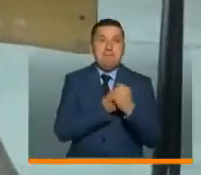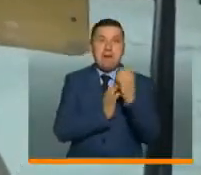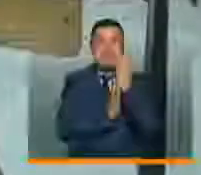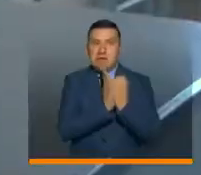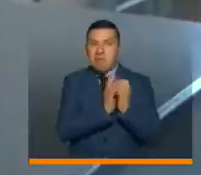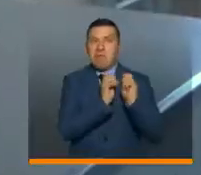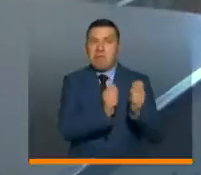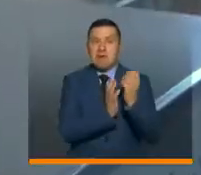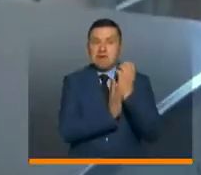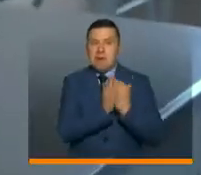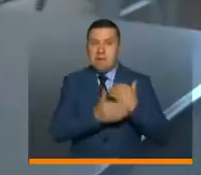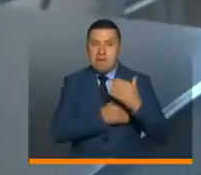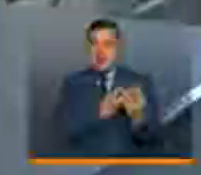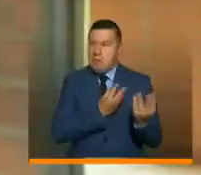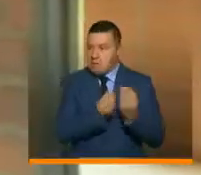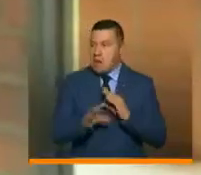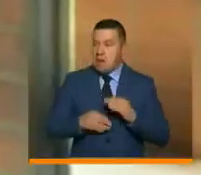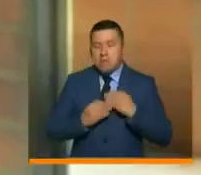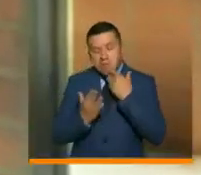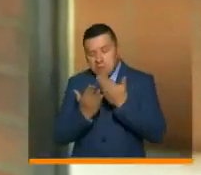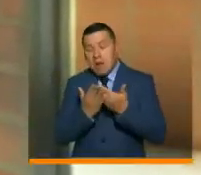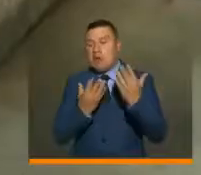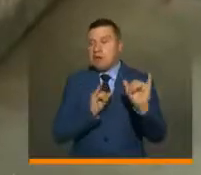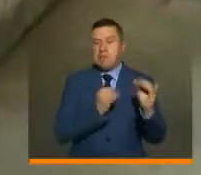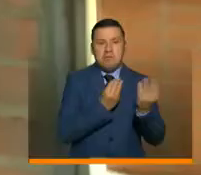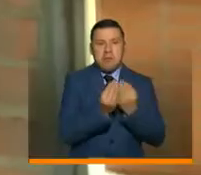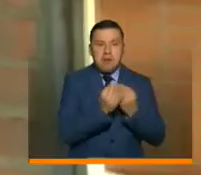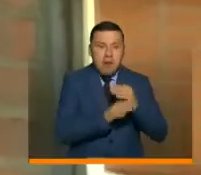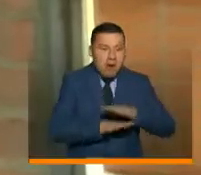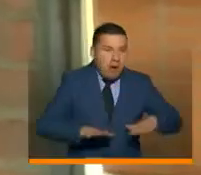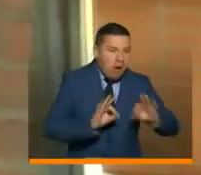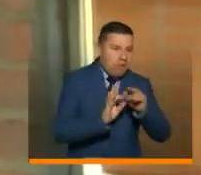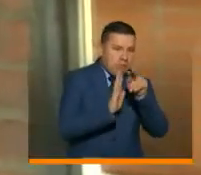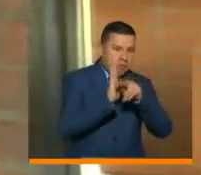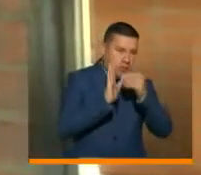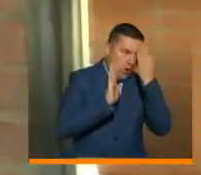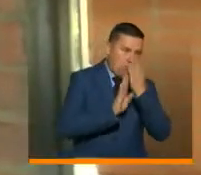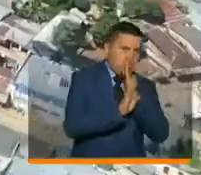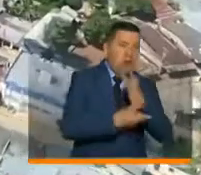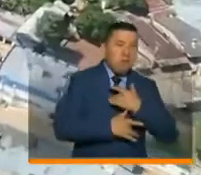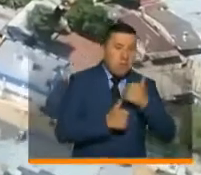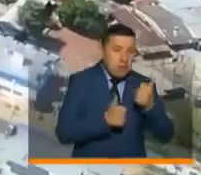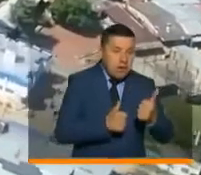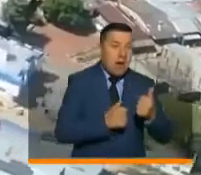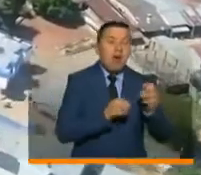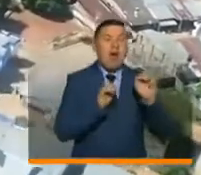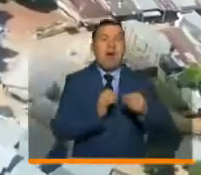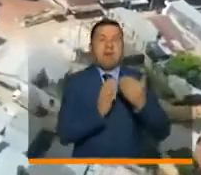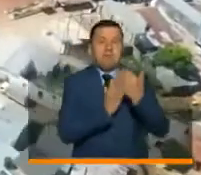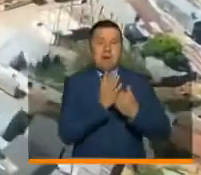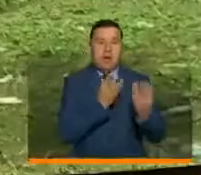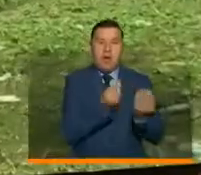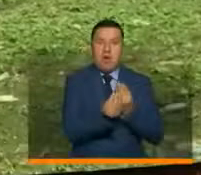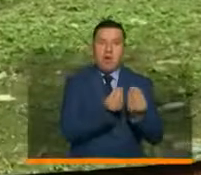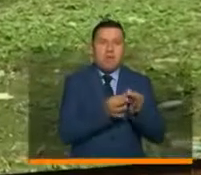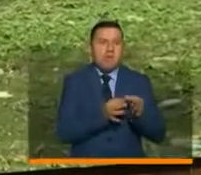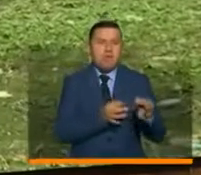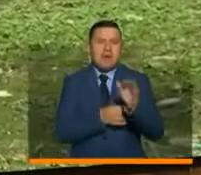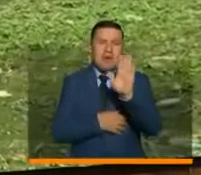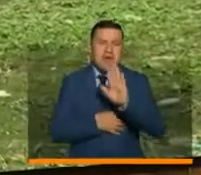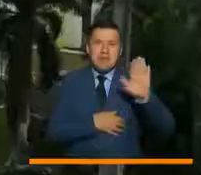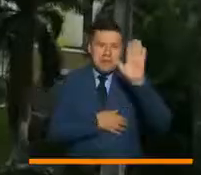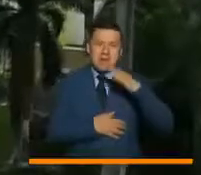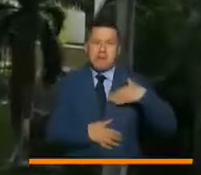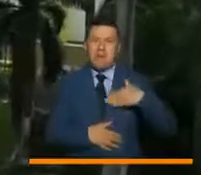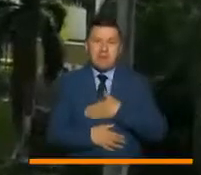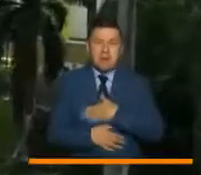certificadas inician procesos de alternancia con la implementación de estrictos protocolos de bioseguridad. Tiquicio, en zona rural del departamento